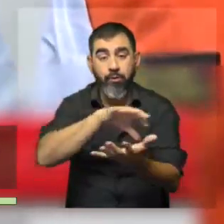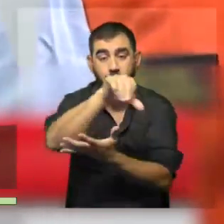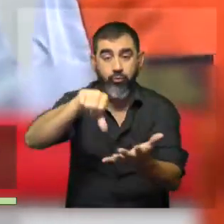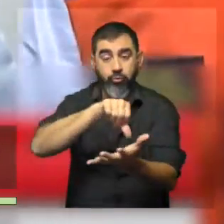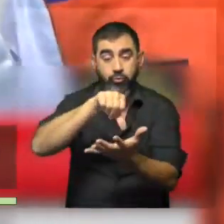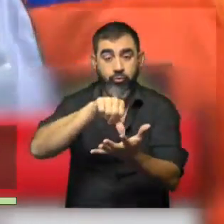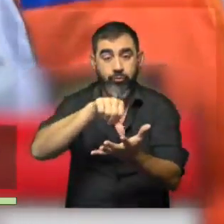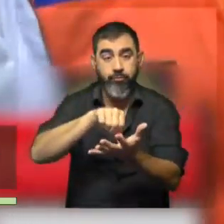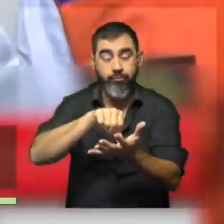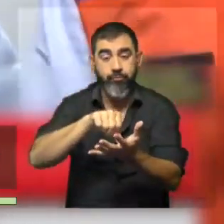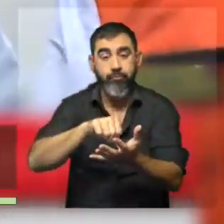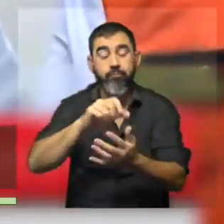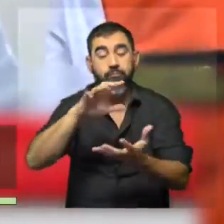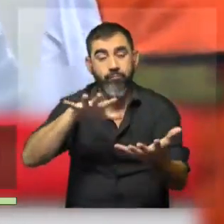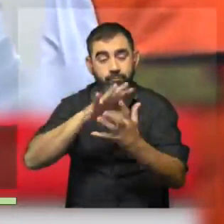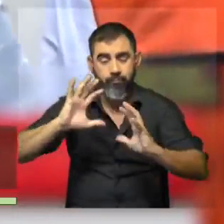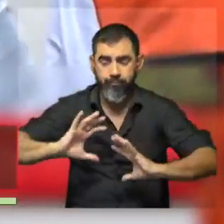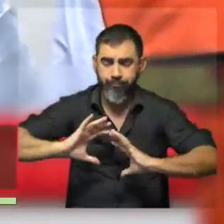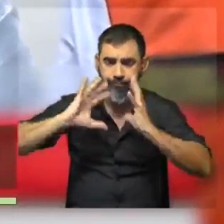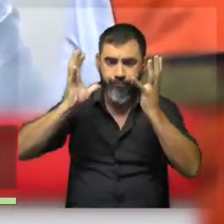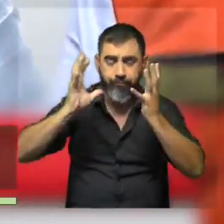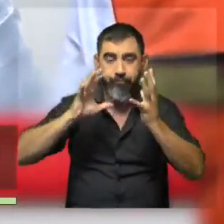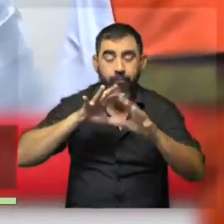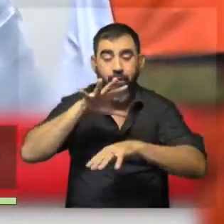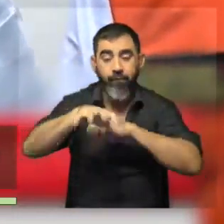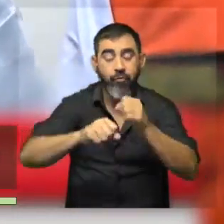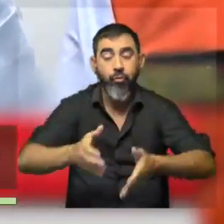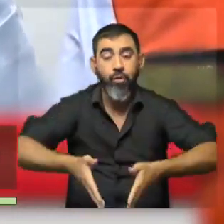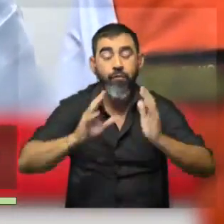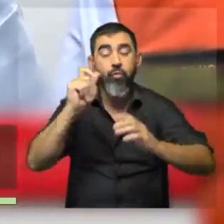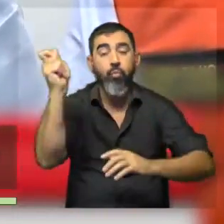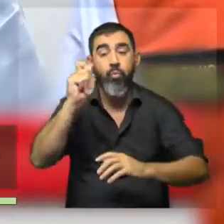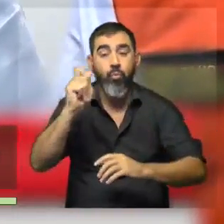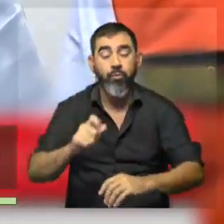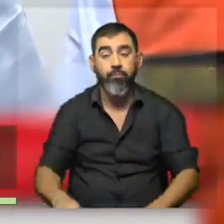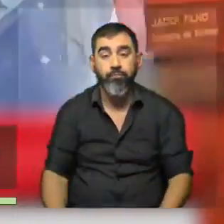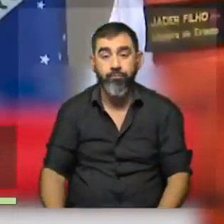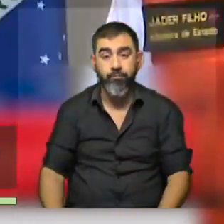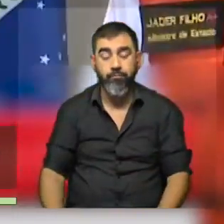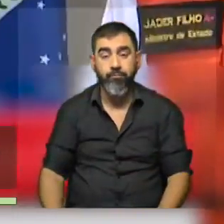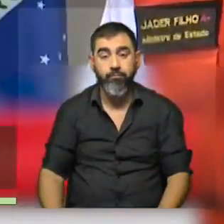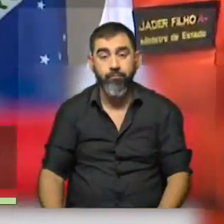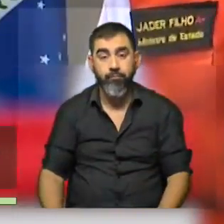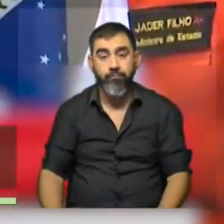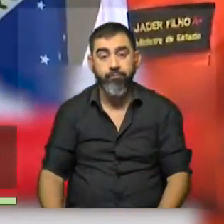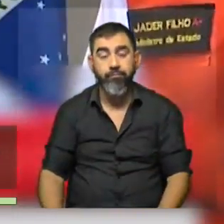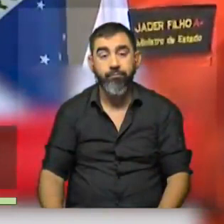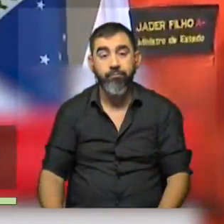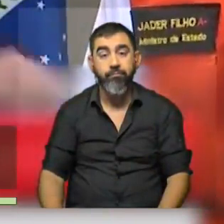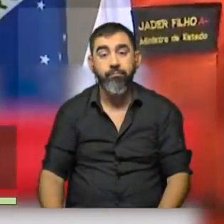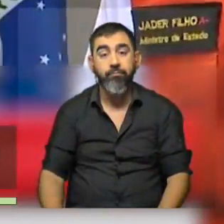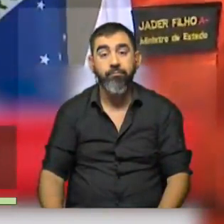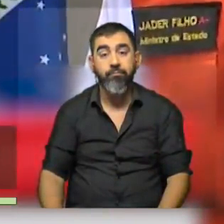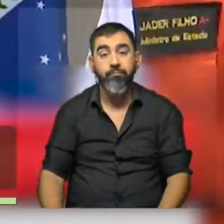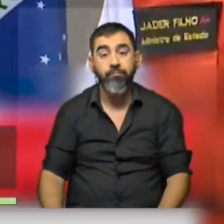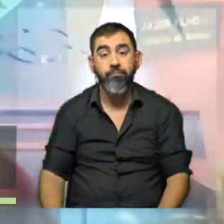marcado por hechos de violencia in beneficios públicos aún en la noche del domingo como